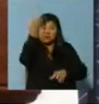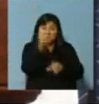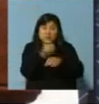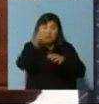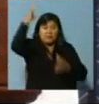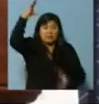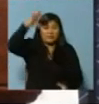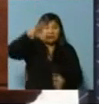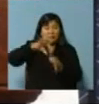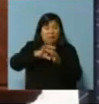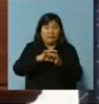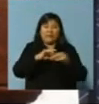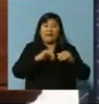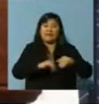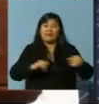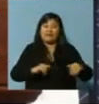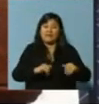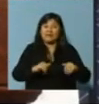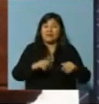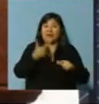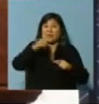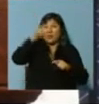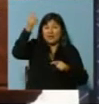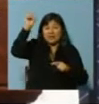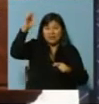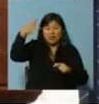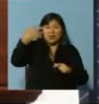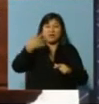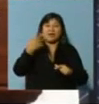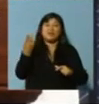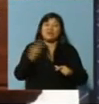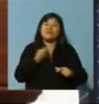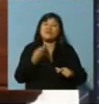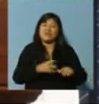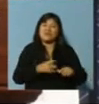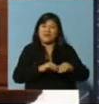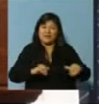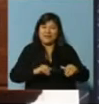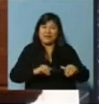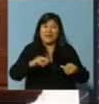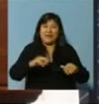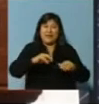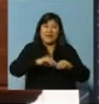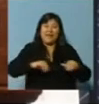Y sin el sol, no podremos vivir.